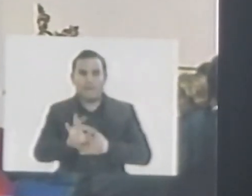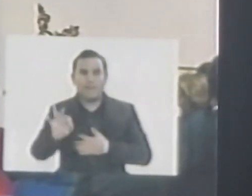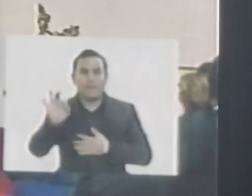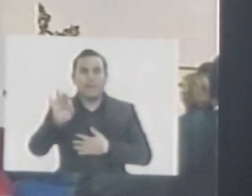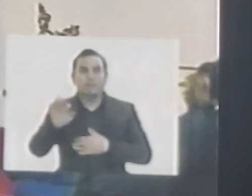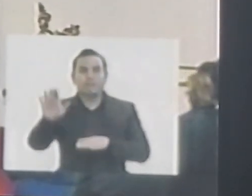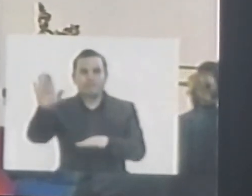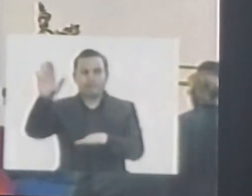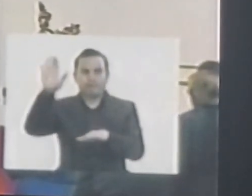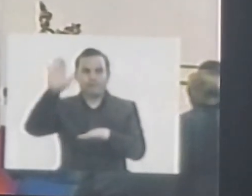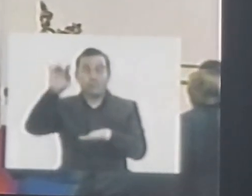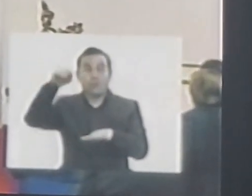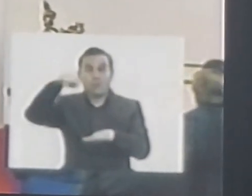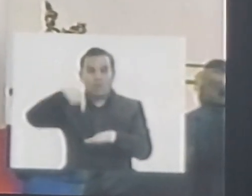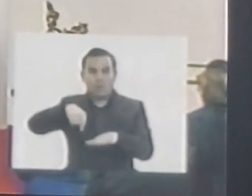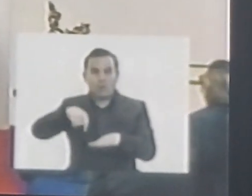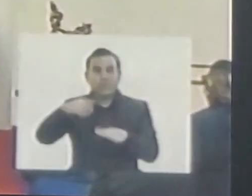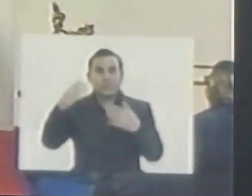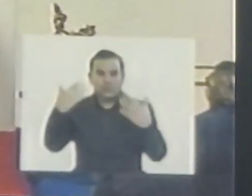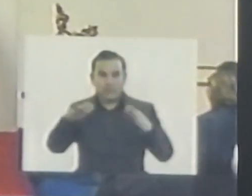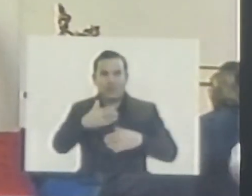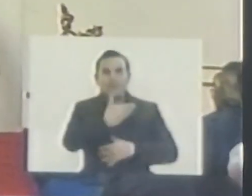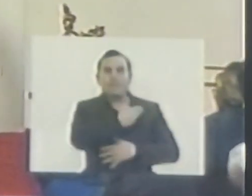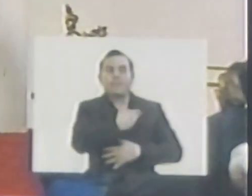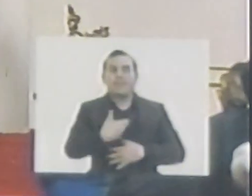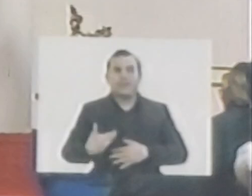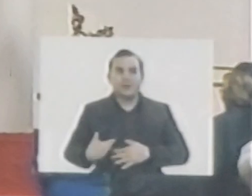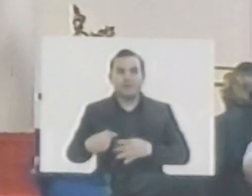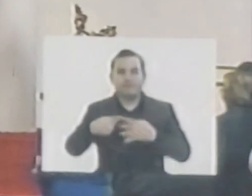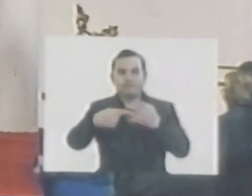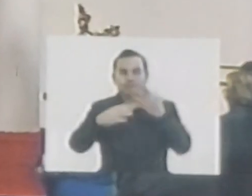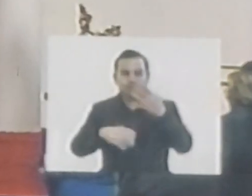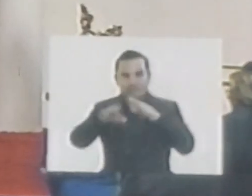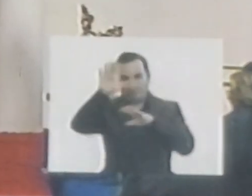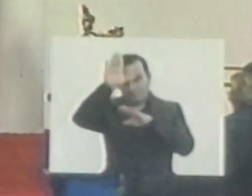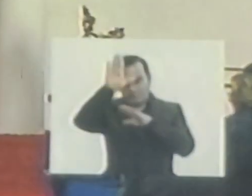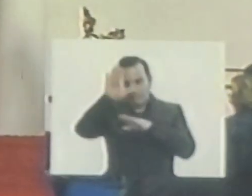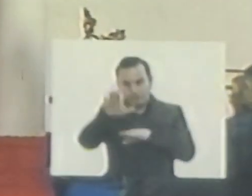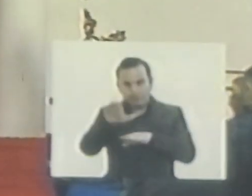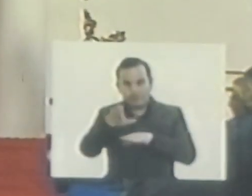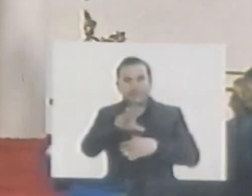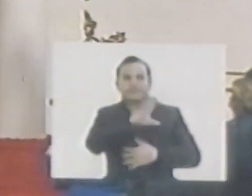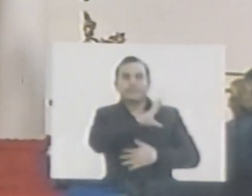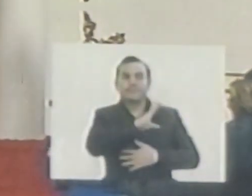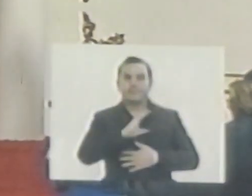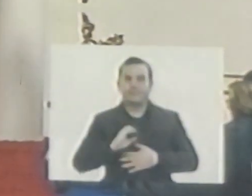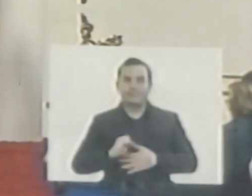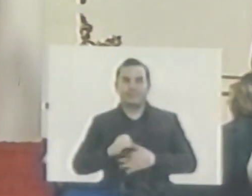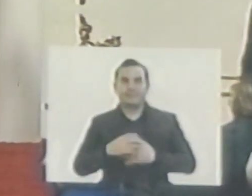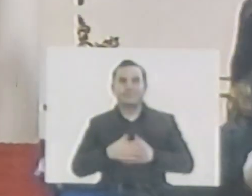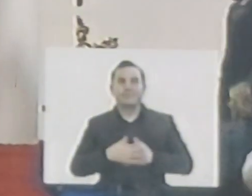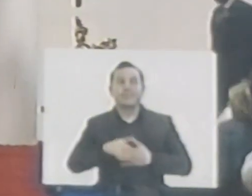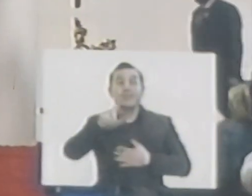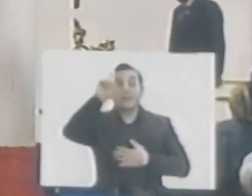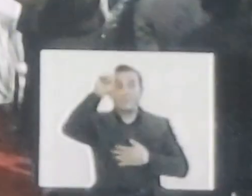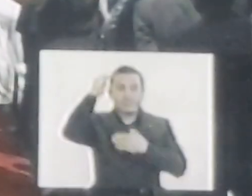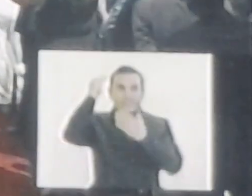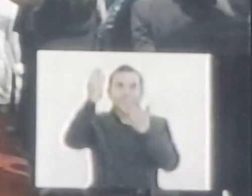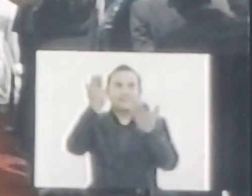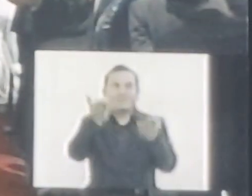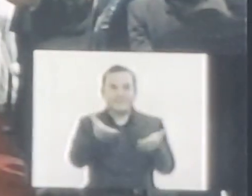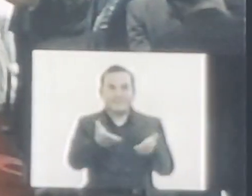en posesión del cargo de presidente constitucional de la República de El Salvador. Que Dios lo bendiga,